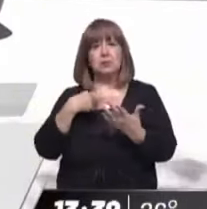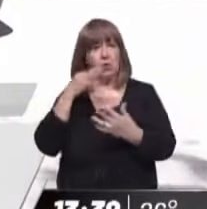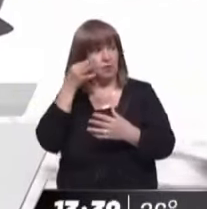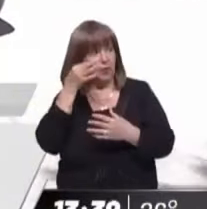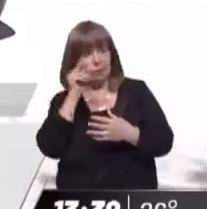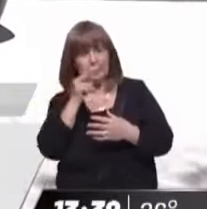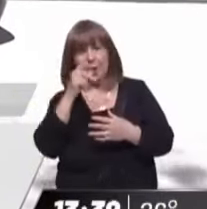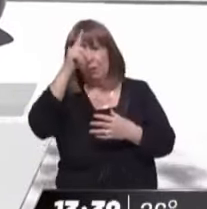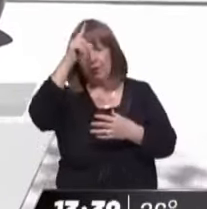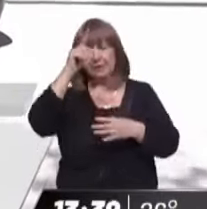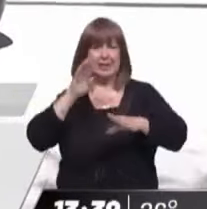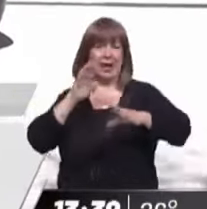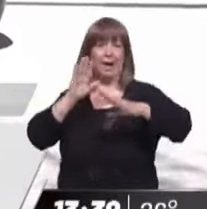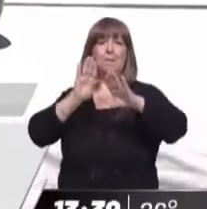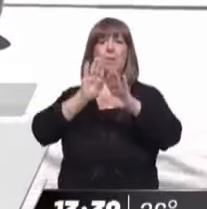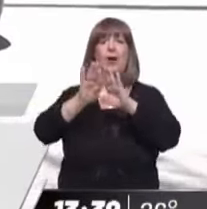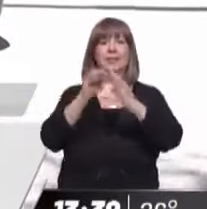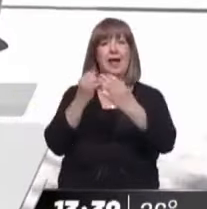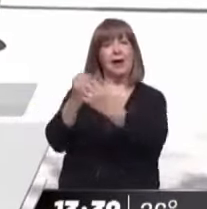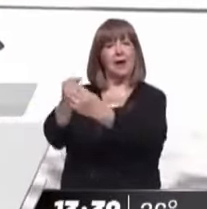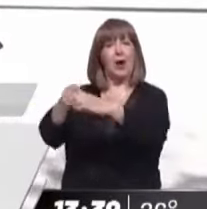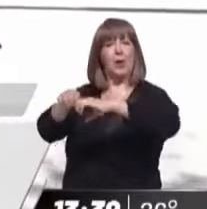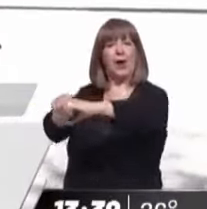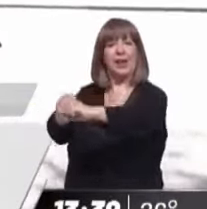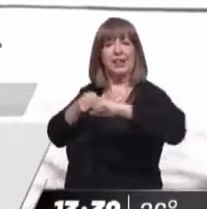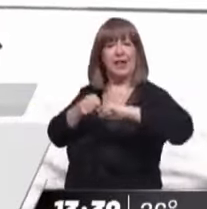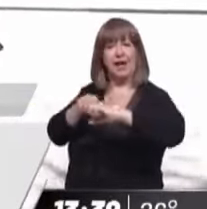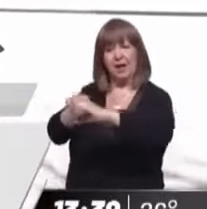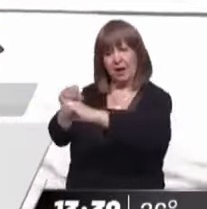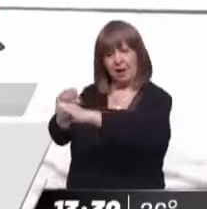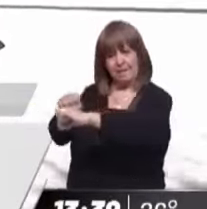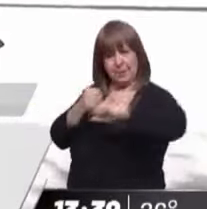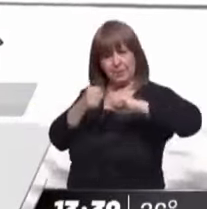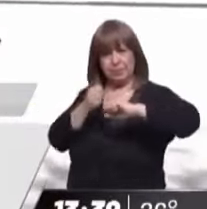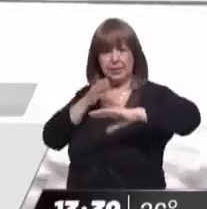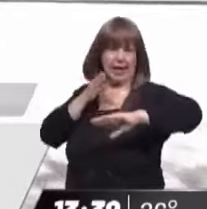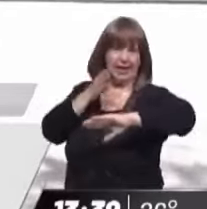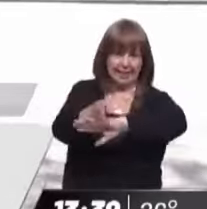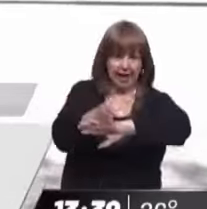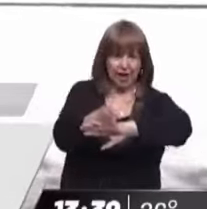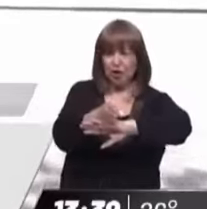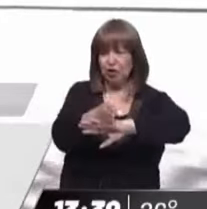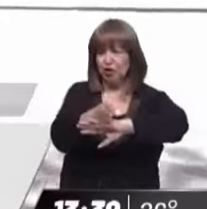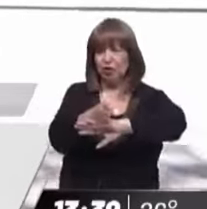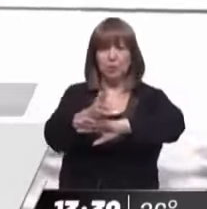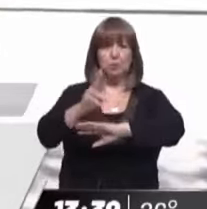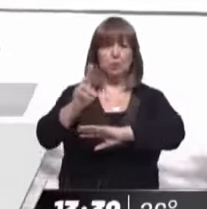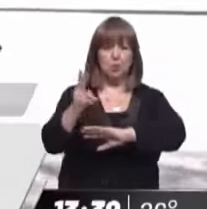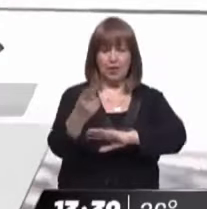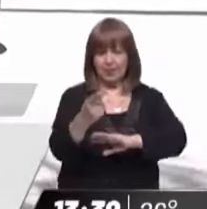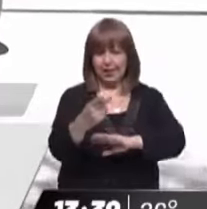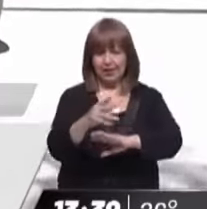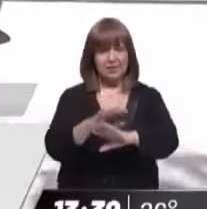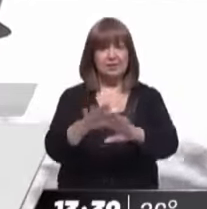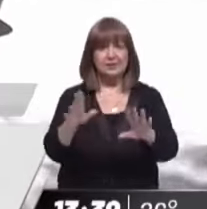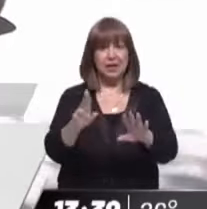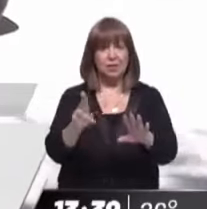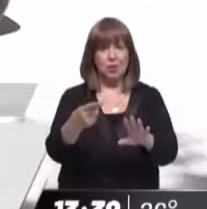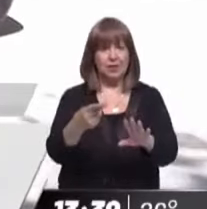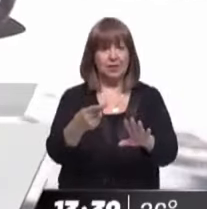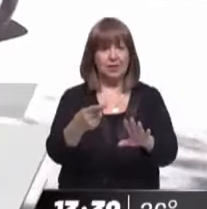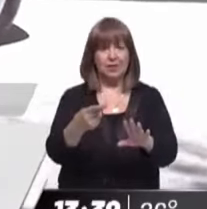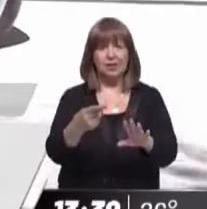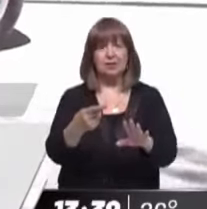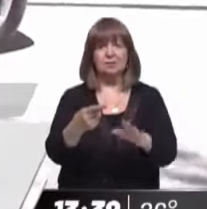policía rompieron la puerta con una barreta. Y la encontraron muerta y supuestamente, todavía tienen